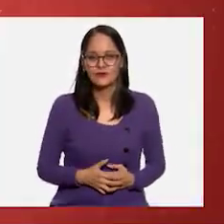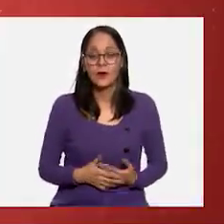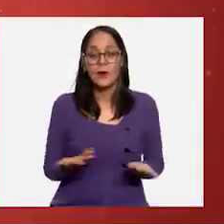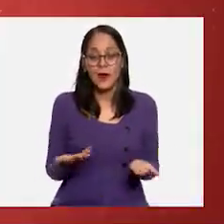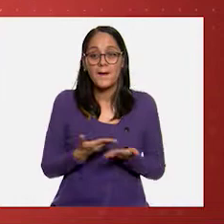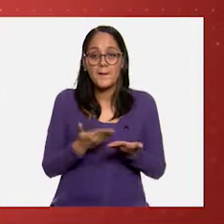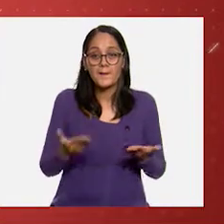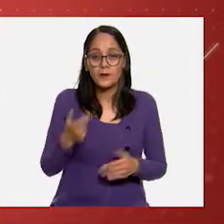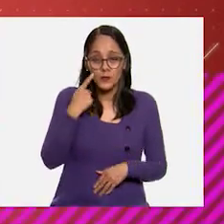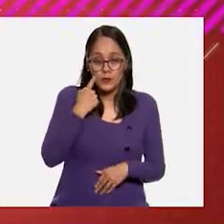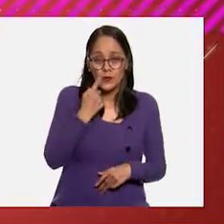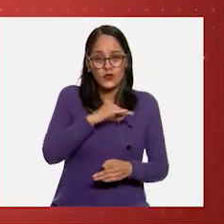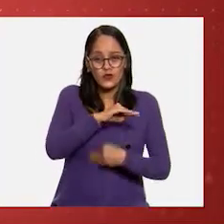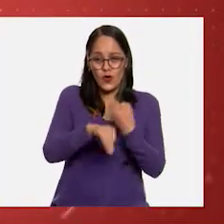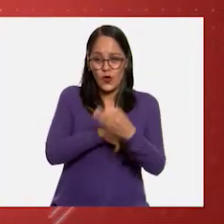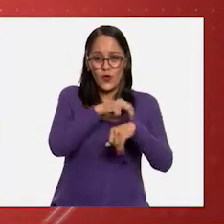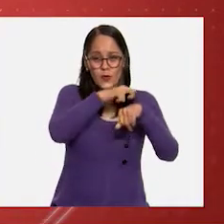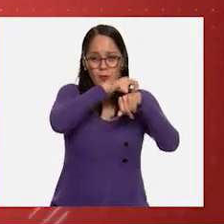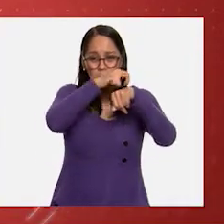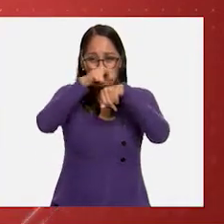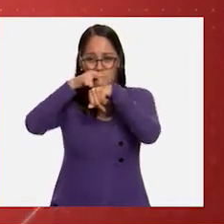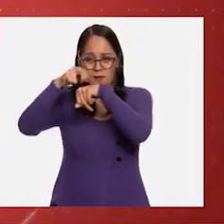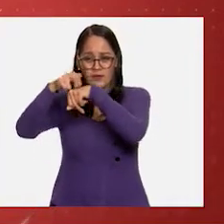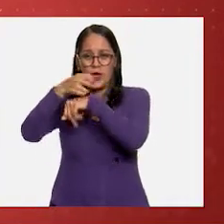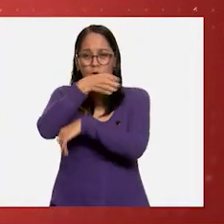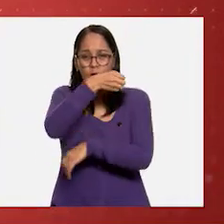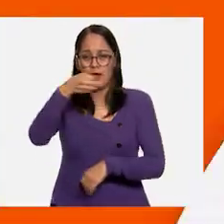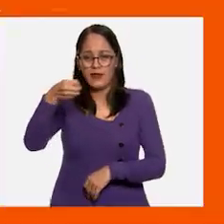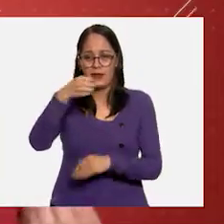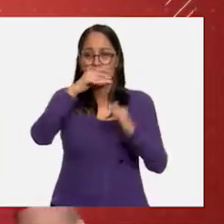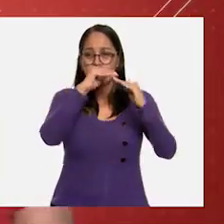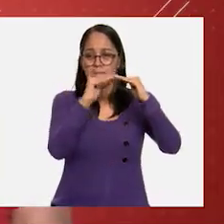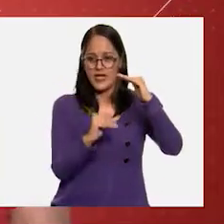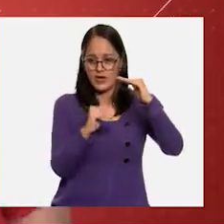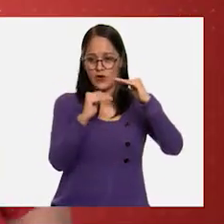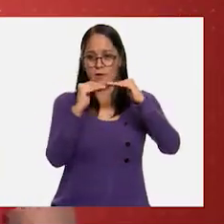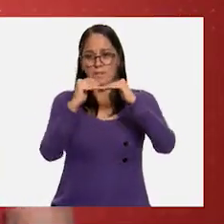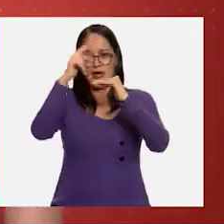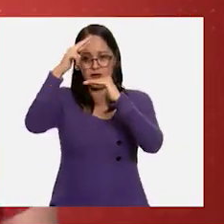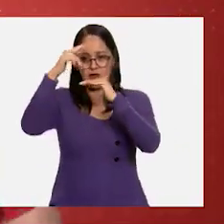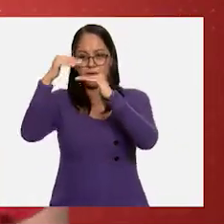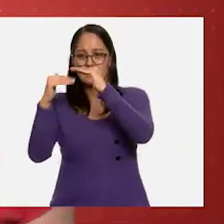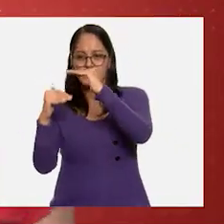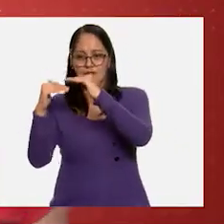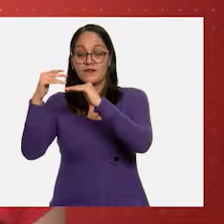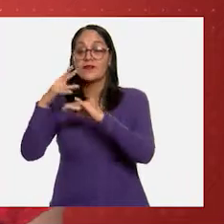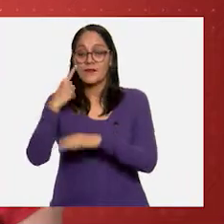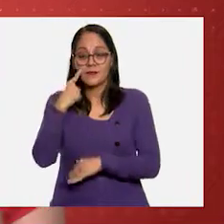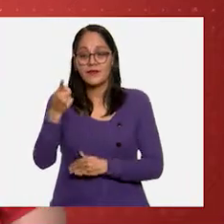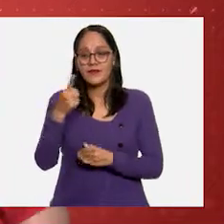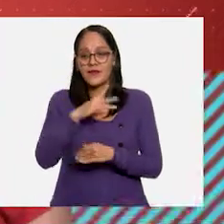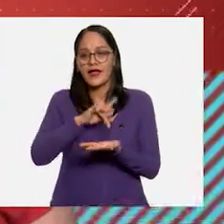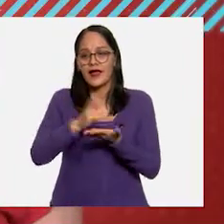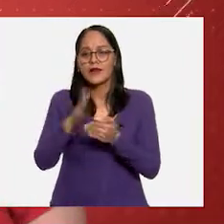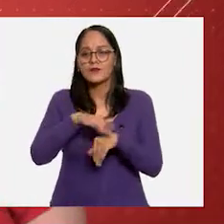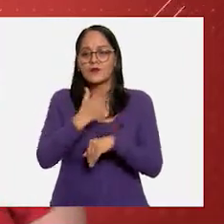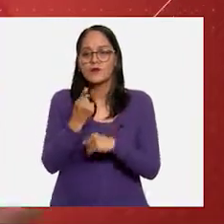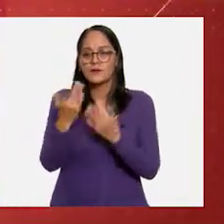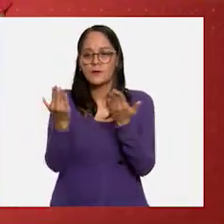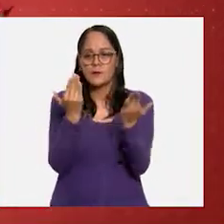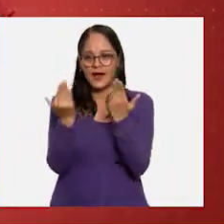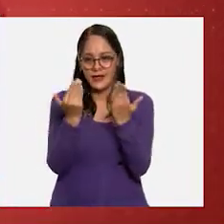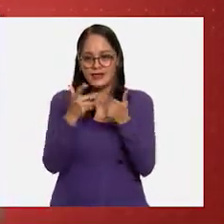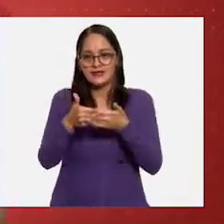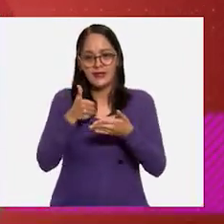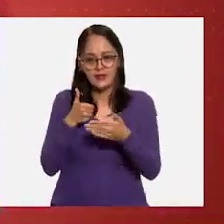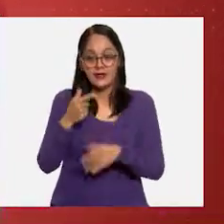¿Puedes leer todos los números en orden de menor a mayor? Esto se logró gracias a las comparaciones que realizaste y